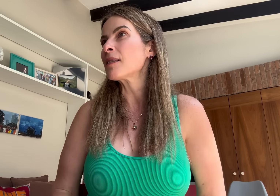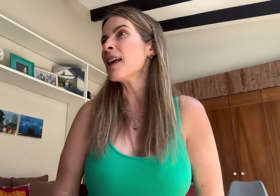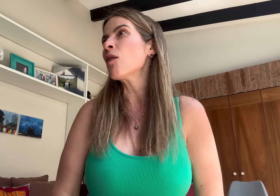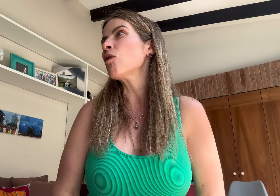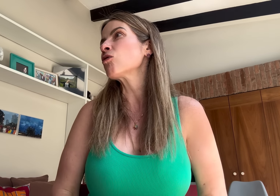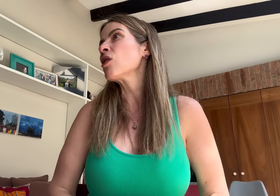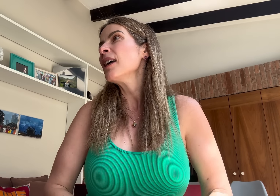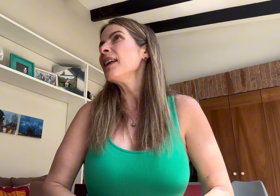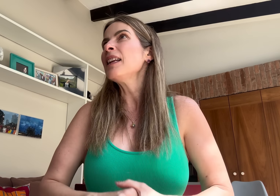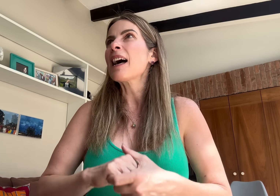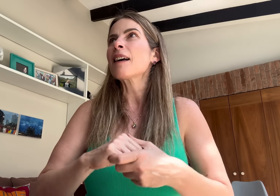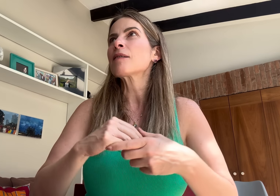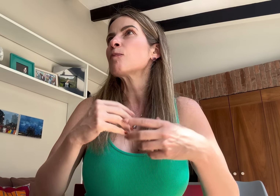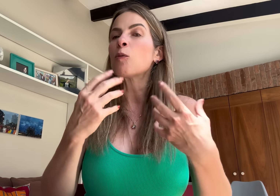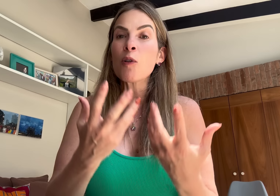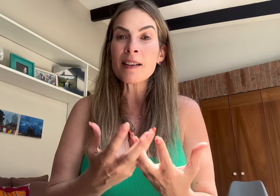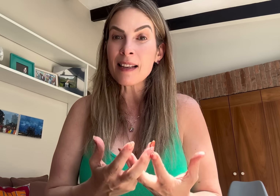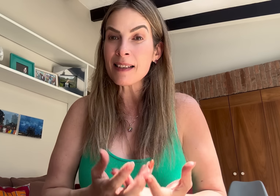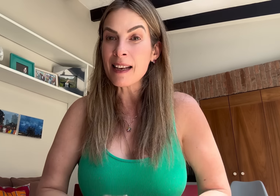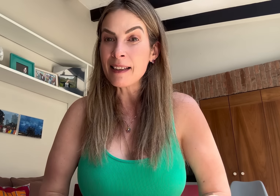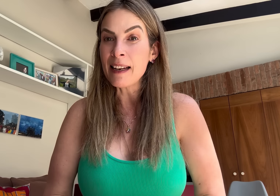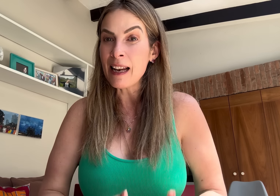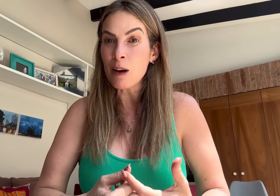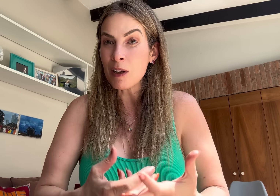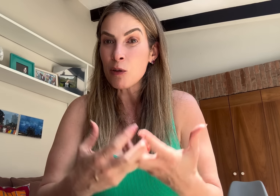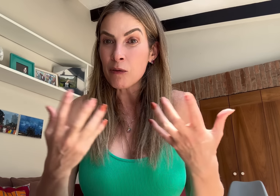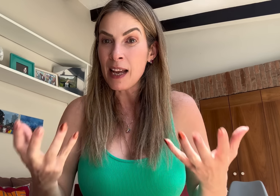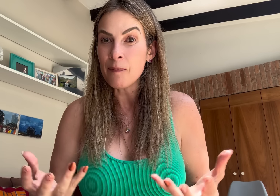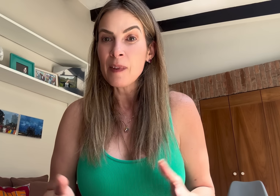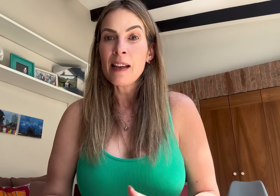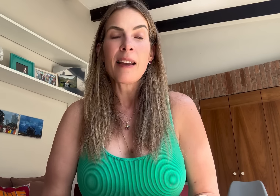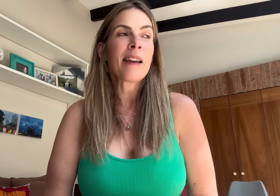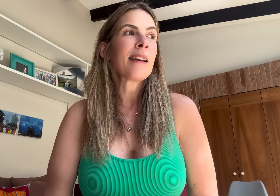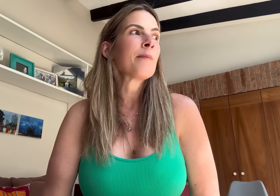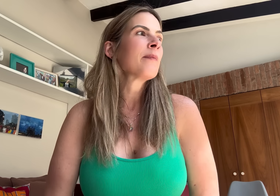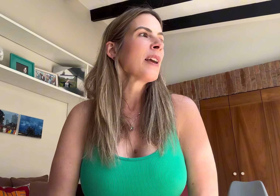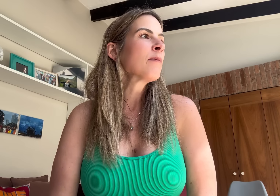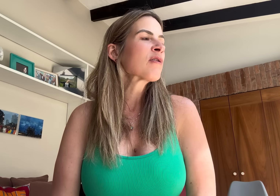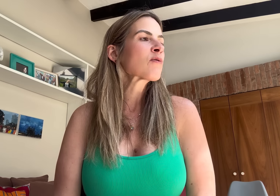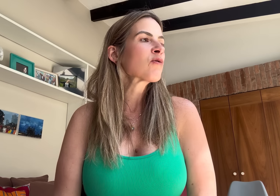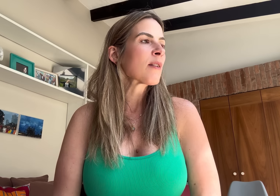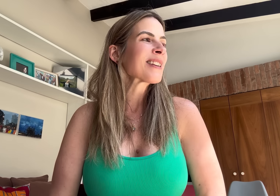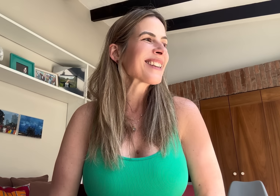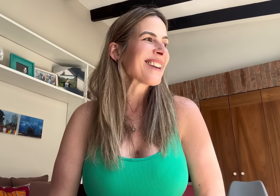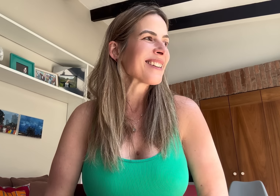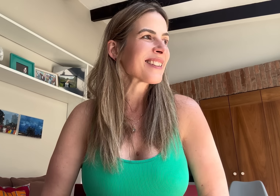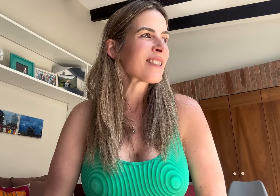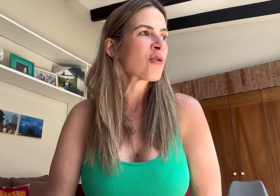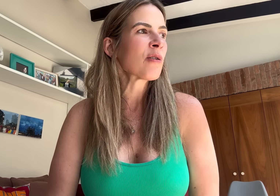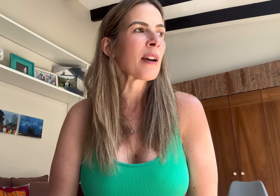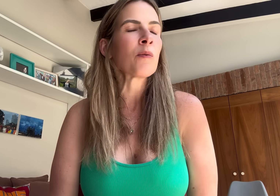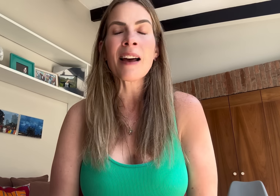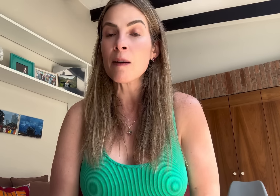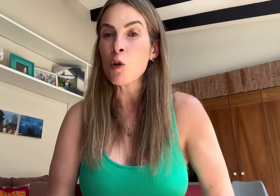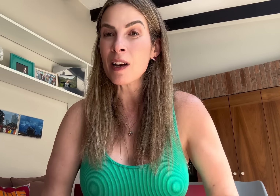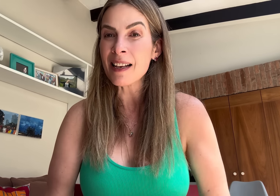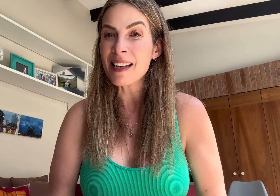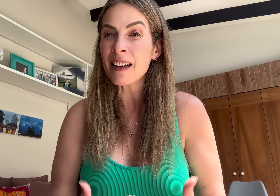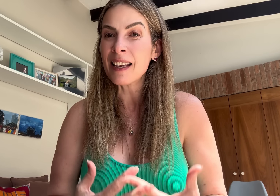los deseos y las propuestas que tiene la 4T. Hemos escuchado hasta el cansancio que